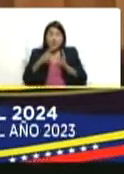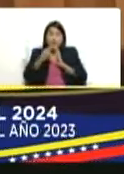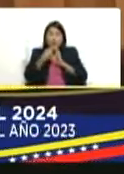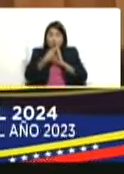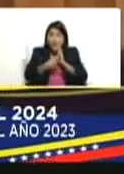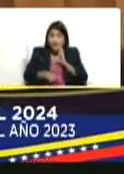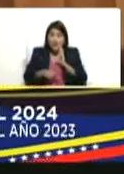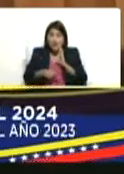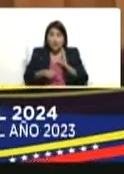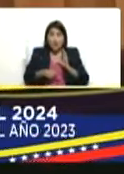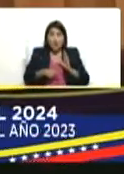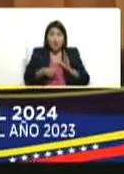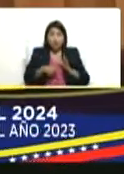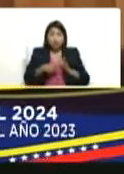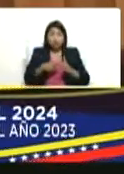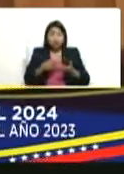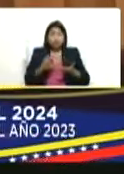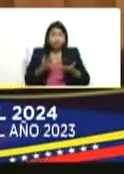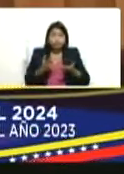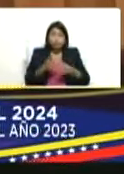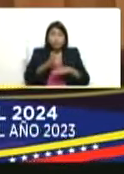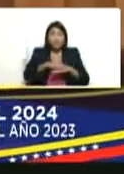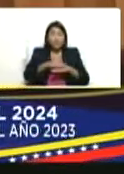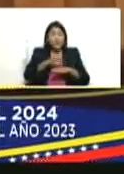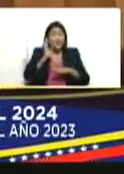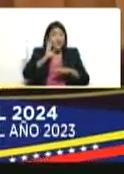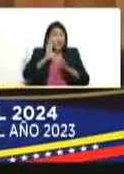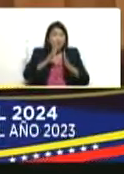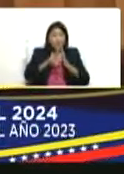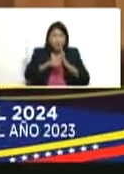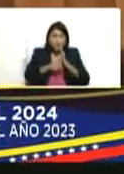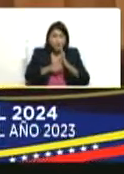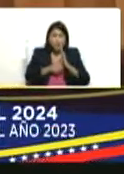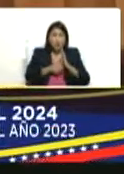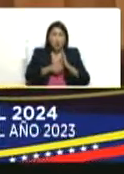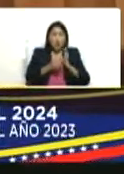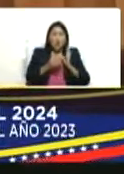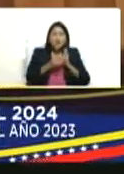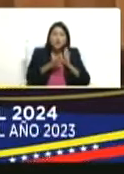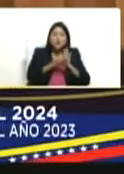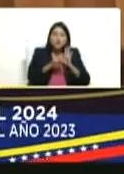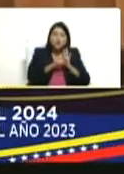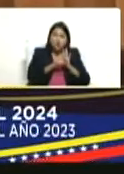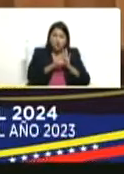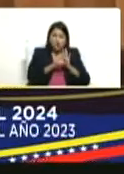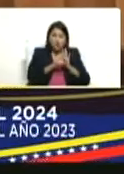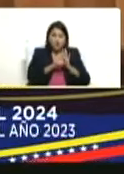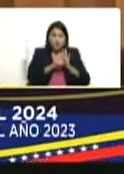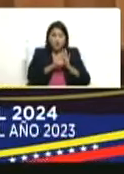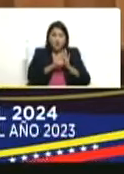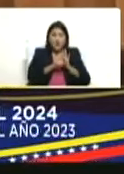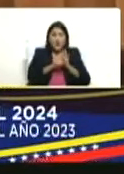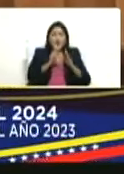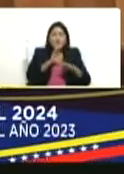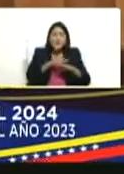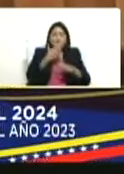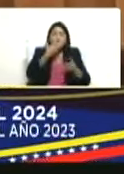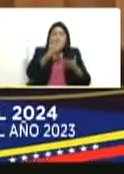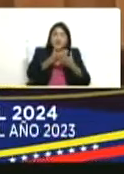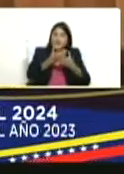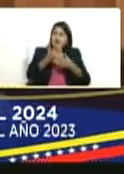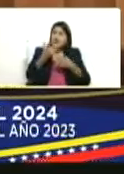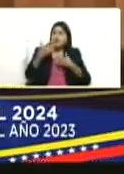graves delitos de corrupción contra la Constitución, contra la soberanía, por pedir invasiones, por